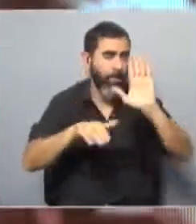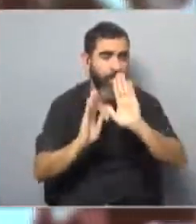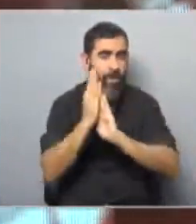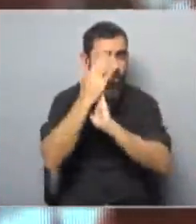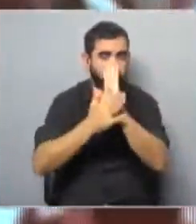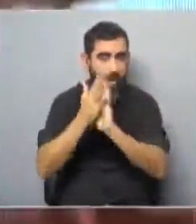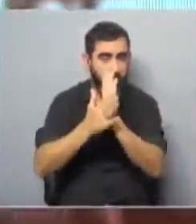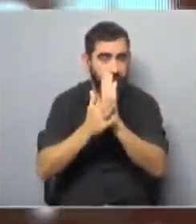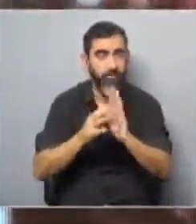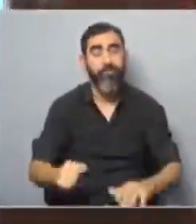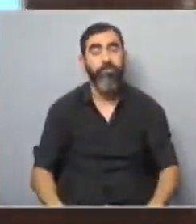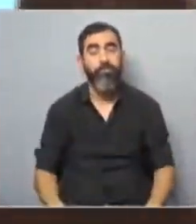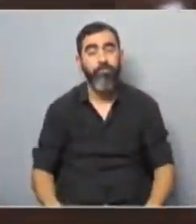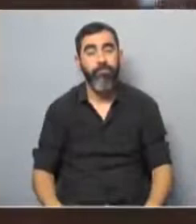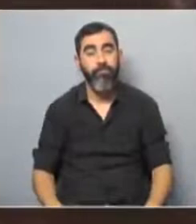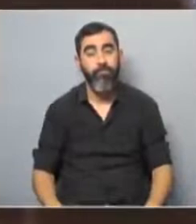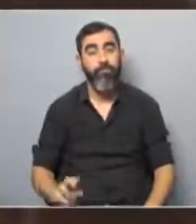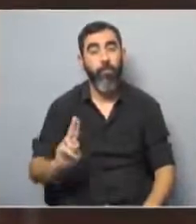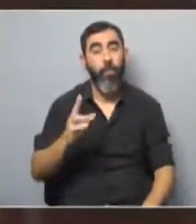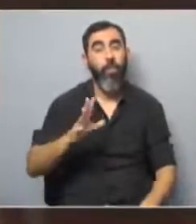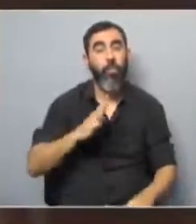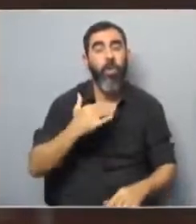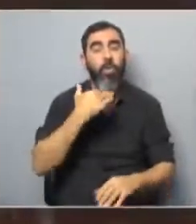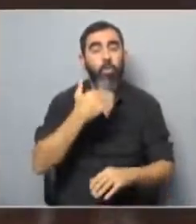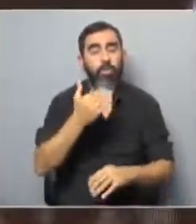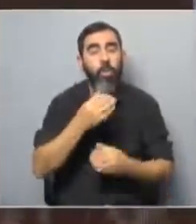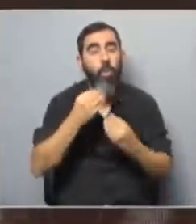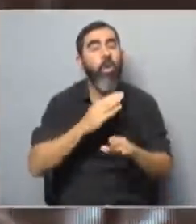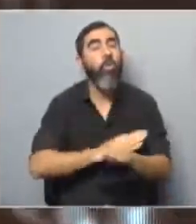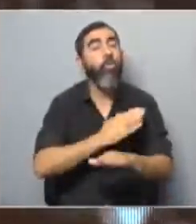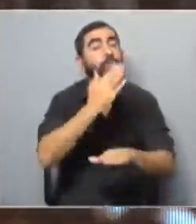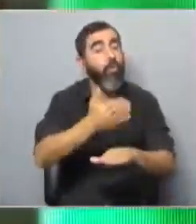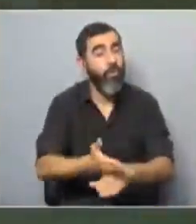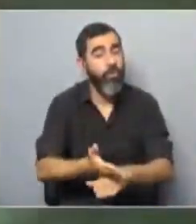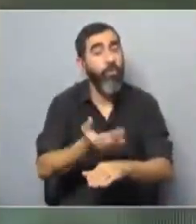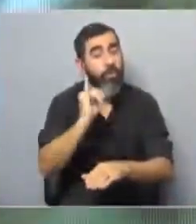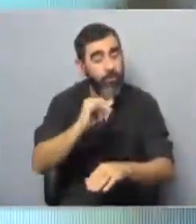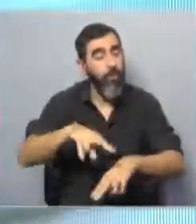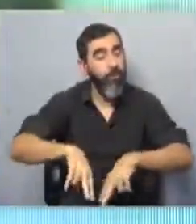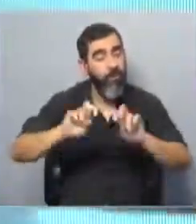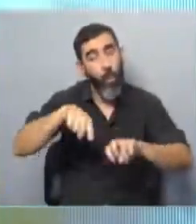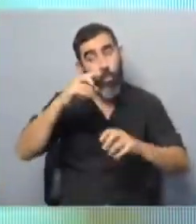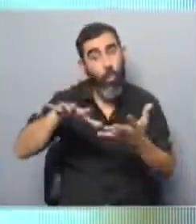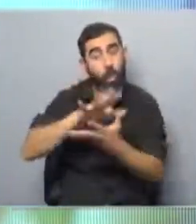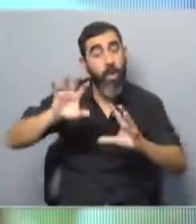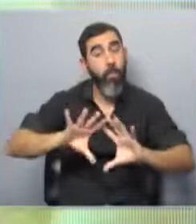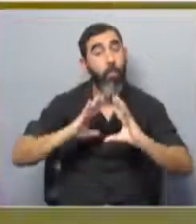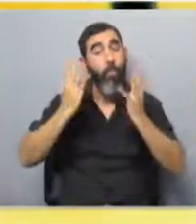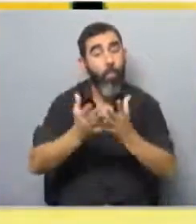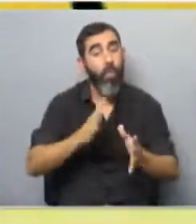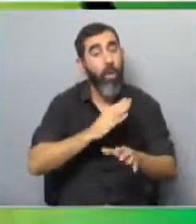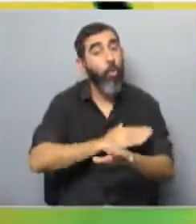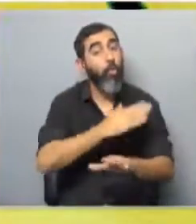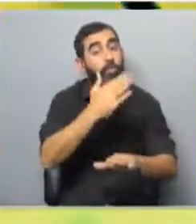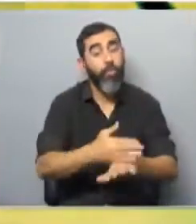Uruguay. Y en Uruguay todavía no sabemos claramente los impactos. Lo que sí se ha estudiado muchísimo en otras partes del mundo, que tiene impactos muy